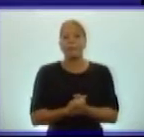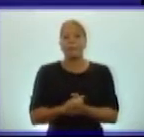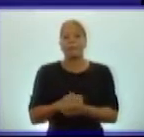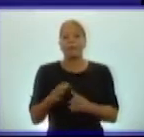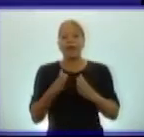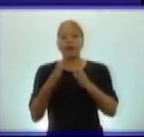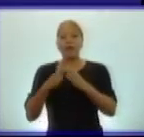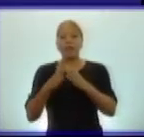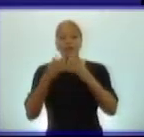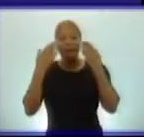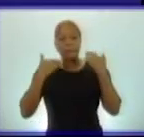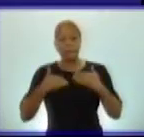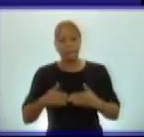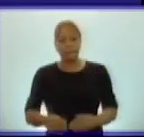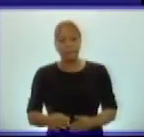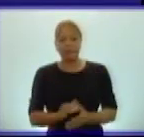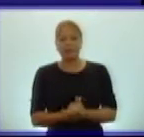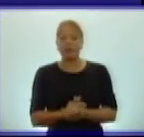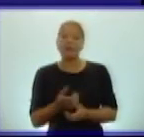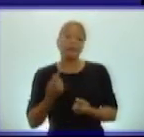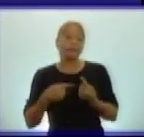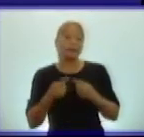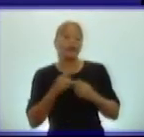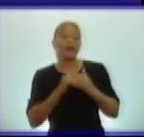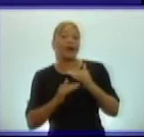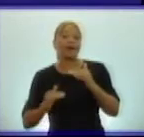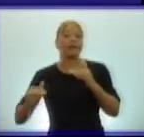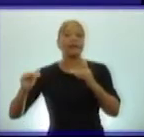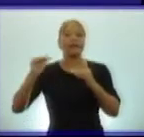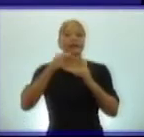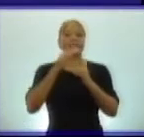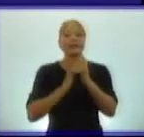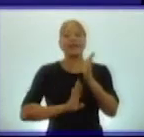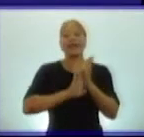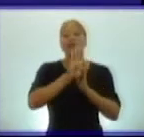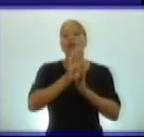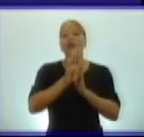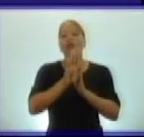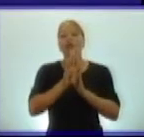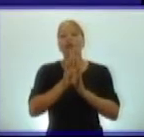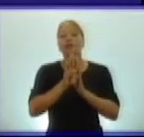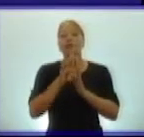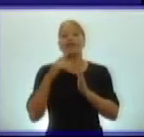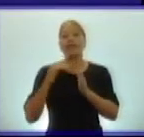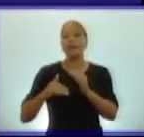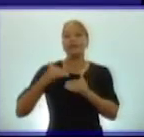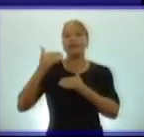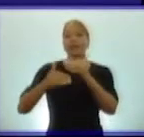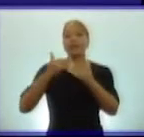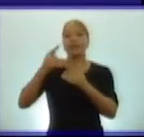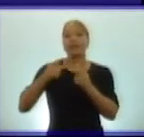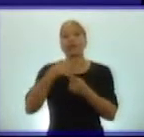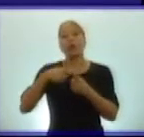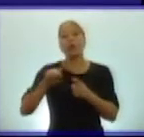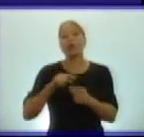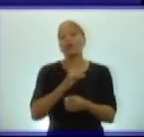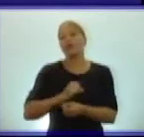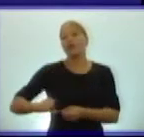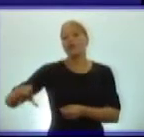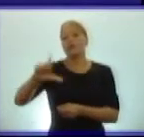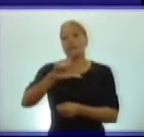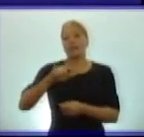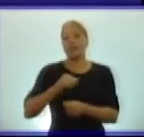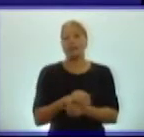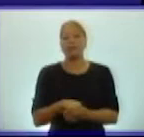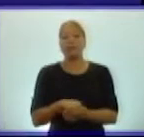comunidad primitiva, pero que también ya estaba en un ascenso de desarrollo superior y que iban transitando hasta otro sistema social. Por tanto, vivían